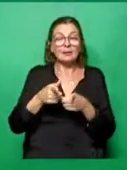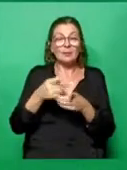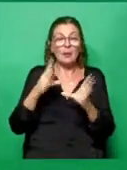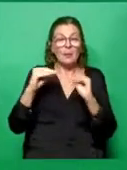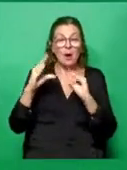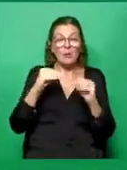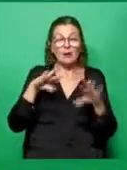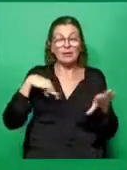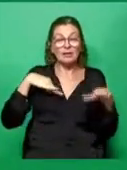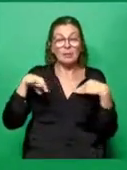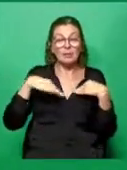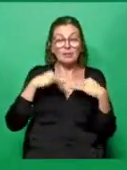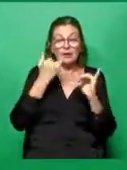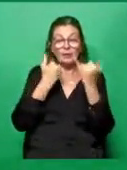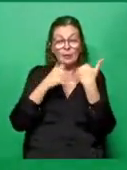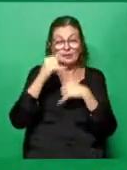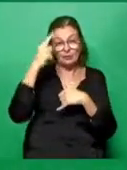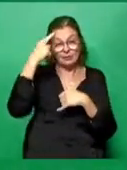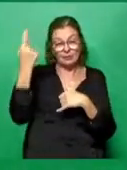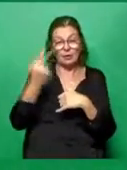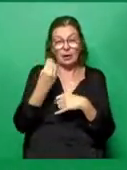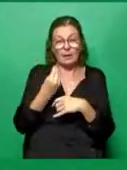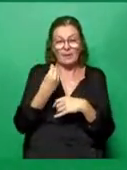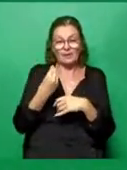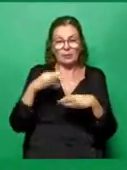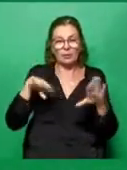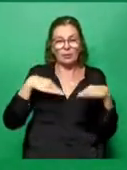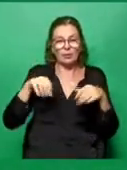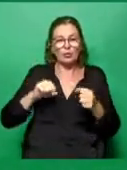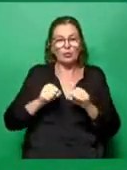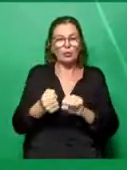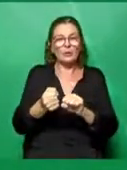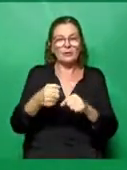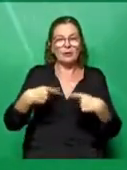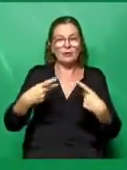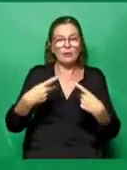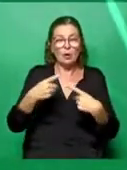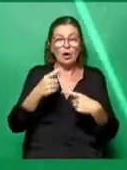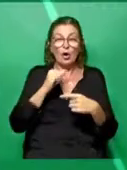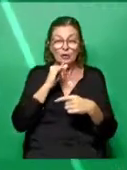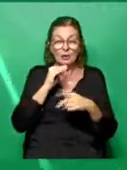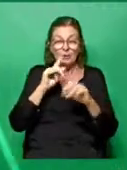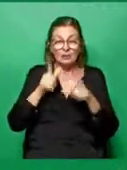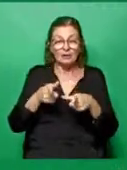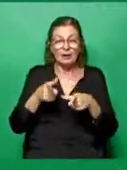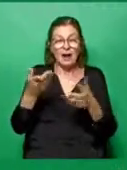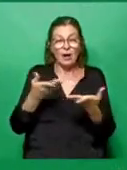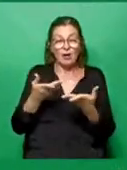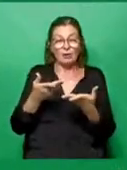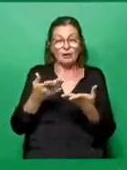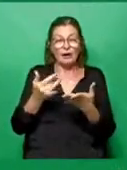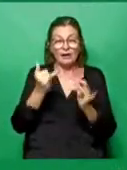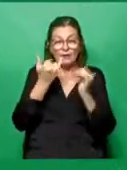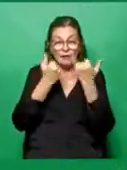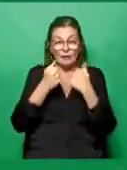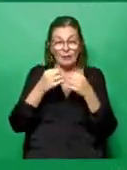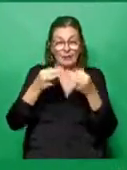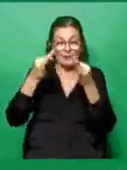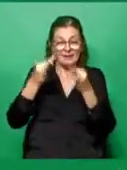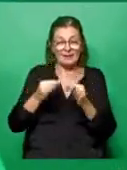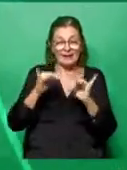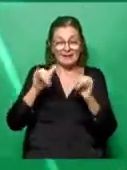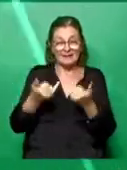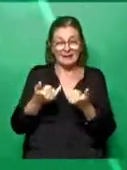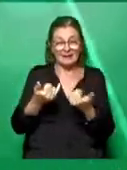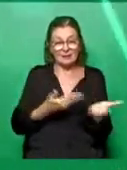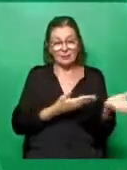de deportes, información internacional. ¿Qué pasó con los deportes? Se suspendió el fútbol, en un rato les contamos también, pero ahora es momento de informe especial y es por eso que ya